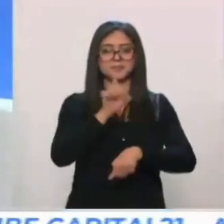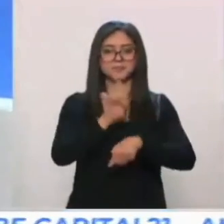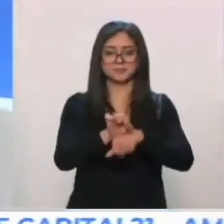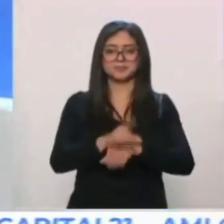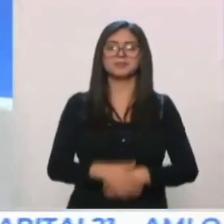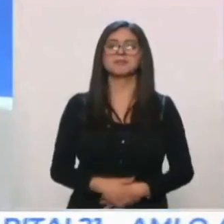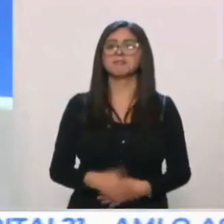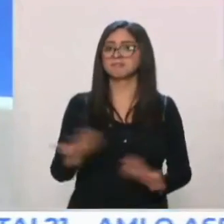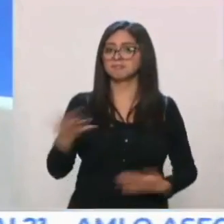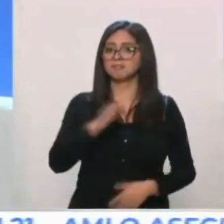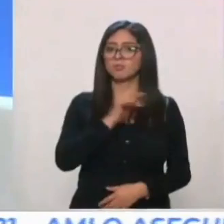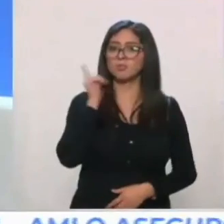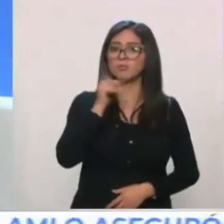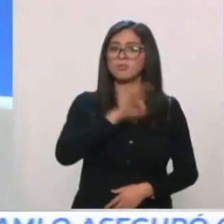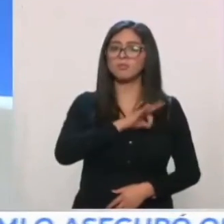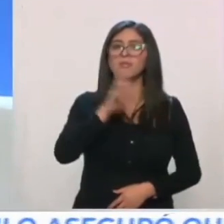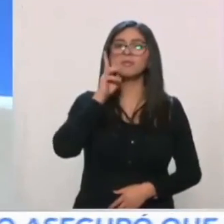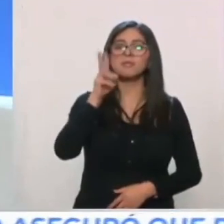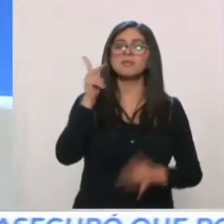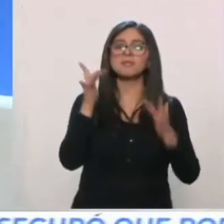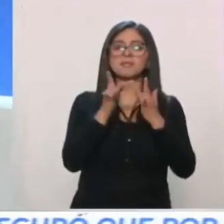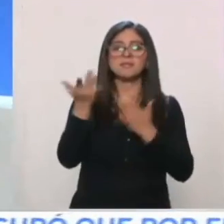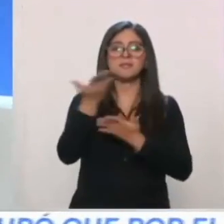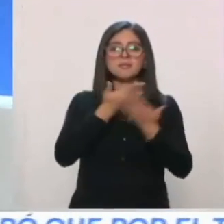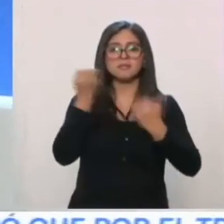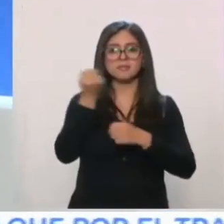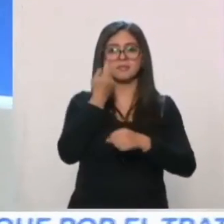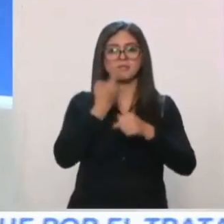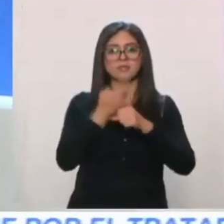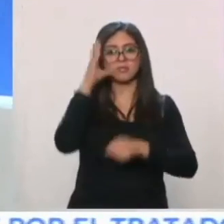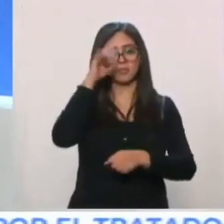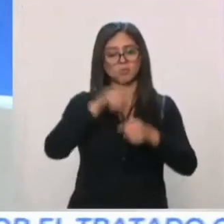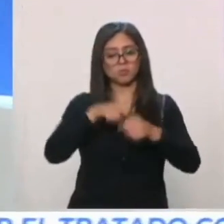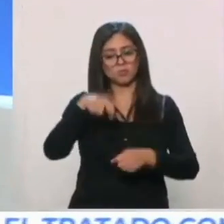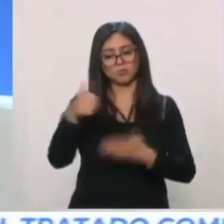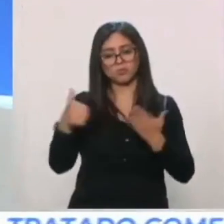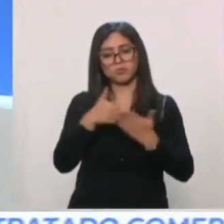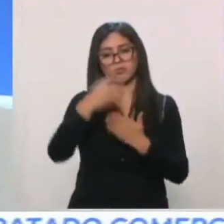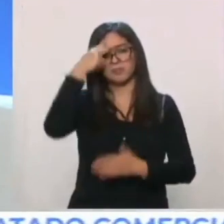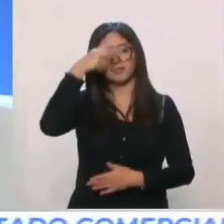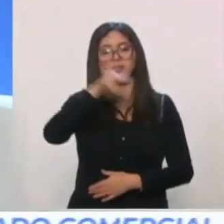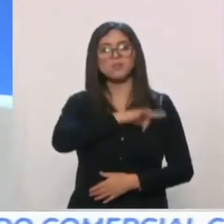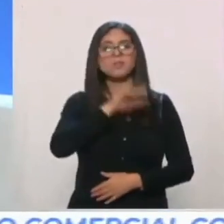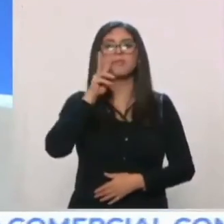pues los invitamos a seguir las redes sociales de la Secretaría de Cultura en la Ciudad de México para tener más detalles de este intercambio cultural.